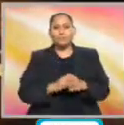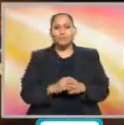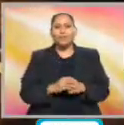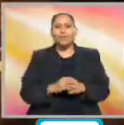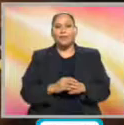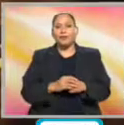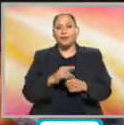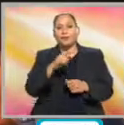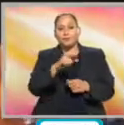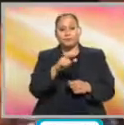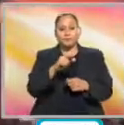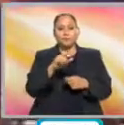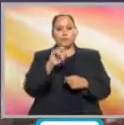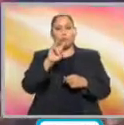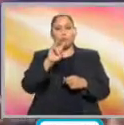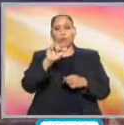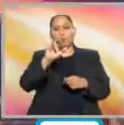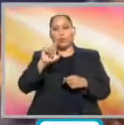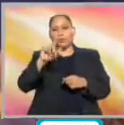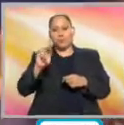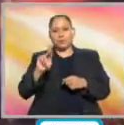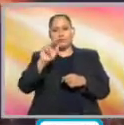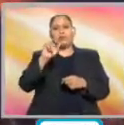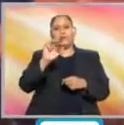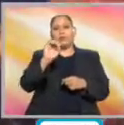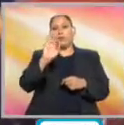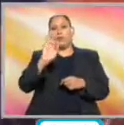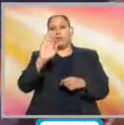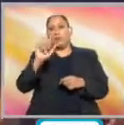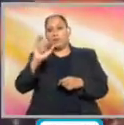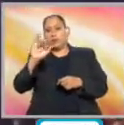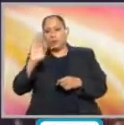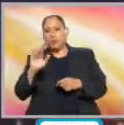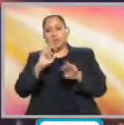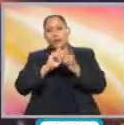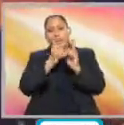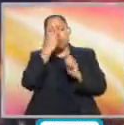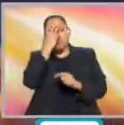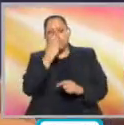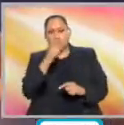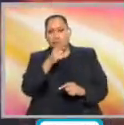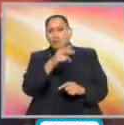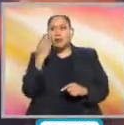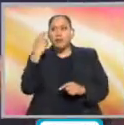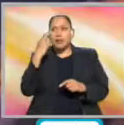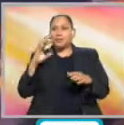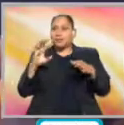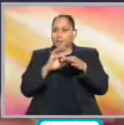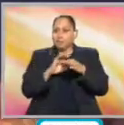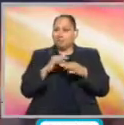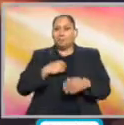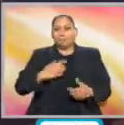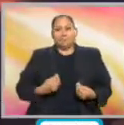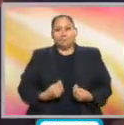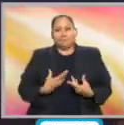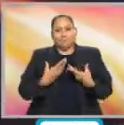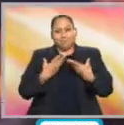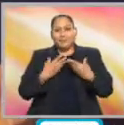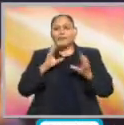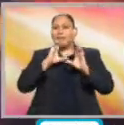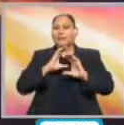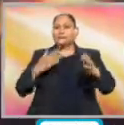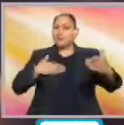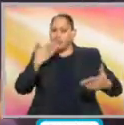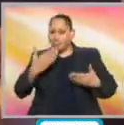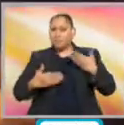Life. Puedo estar en la depresión más profunda de mi vida y suena ¿En esto en la serio? radio, sí, Y ya. no sé por qué. Y Es una canción muy me divertida,